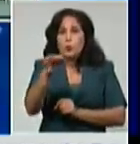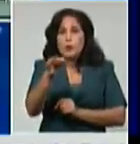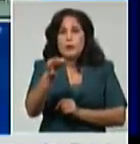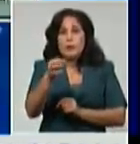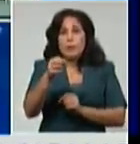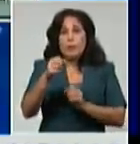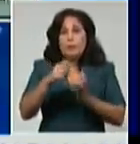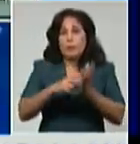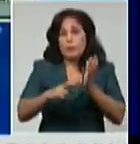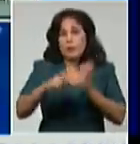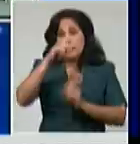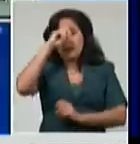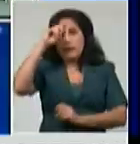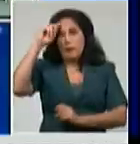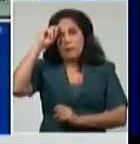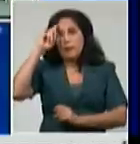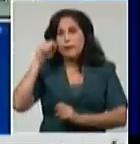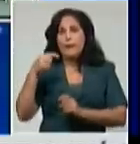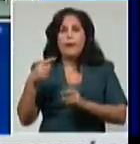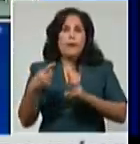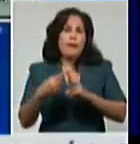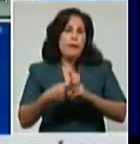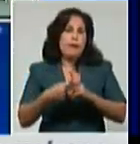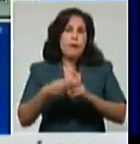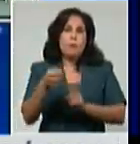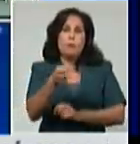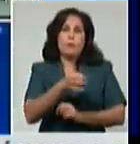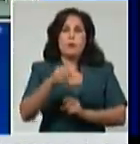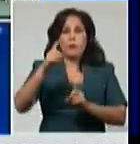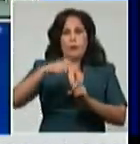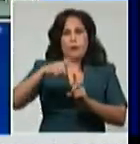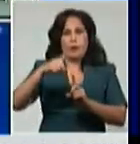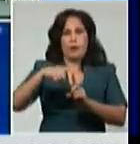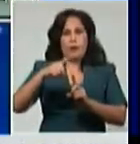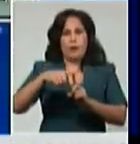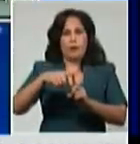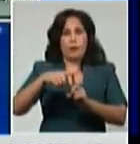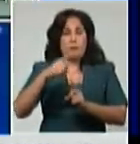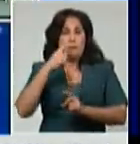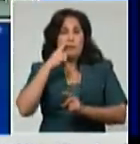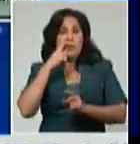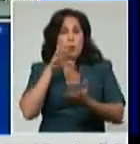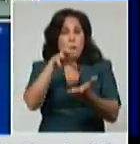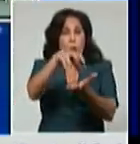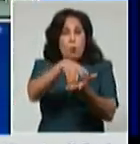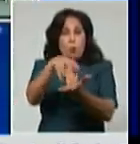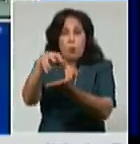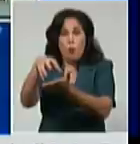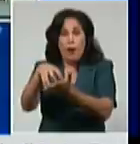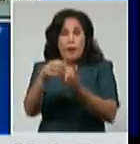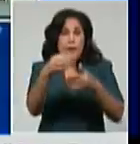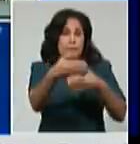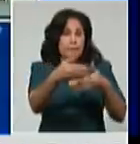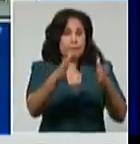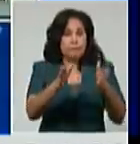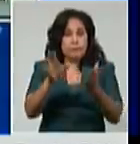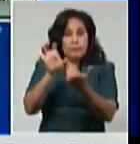Espíritu y al municipio de Trinidad. Es donde están los eventos de Santi Espíritu, que reitero,